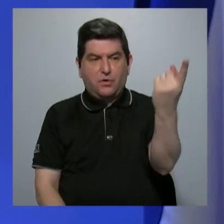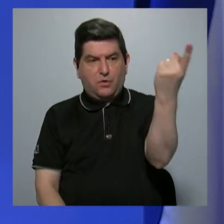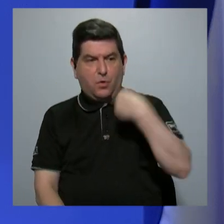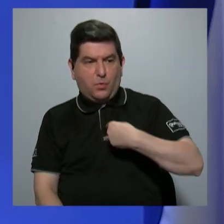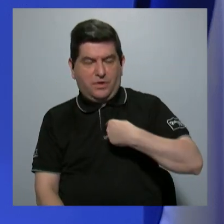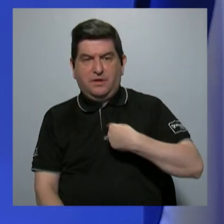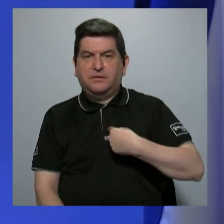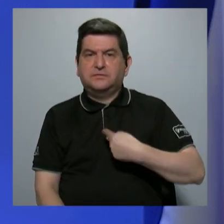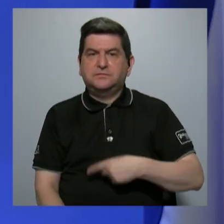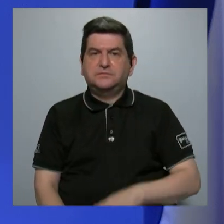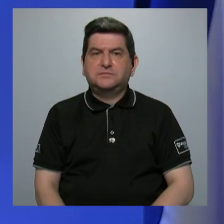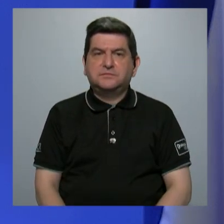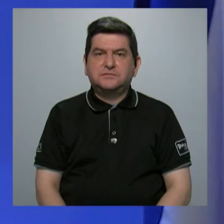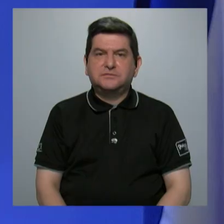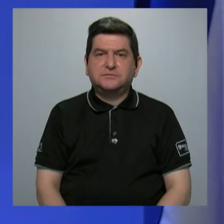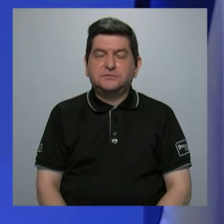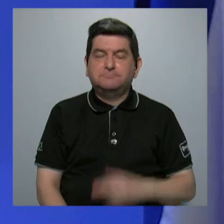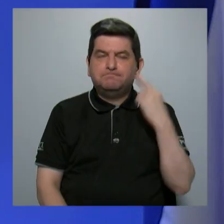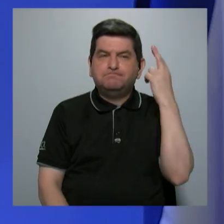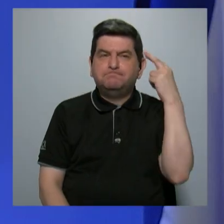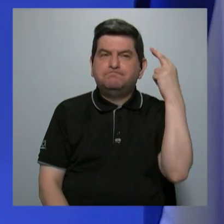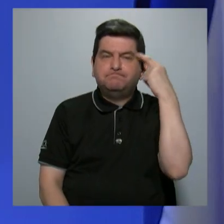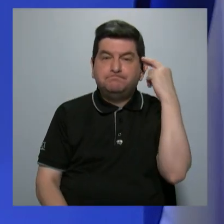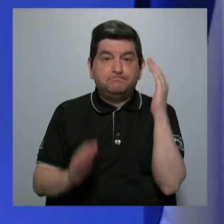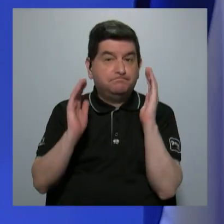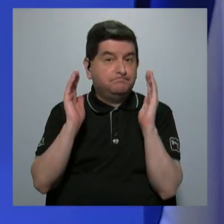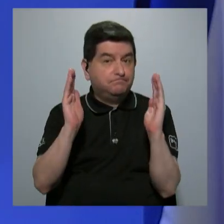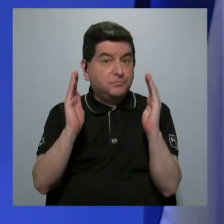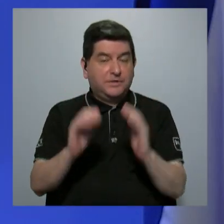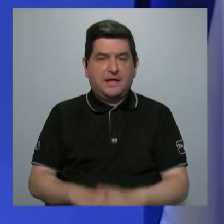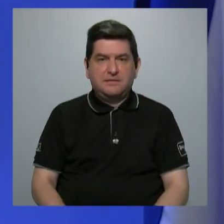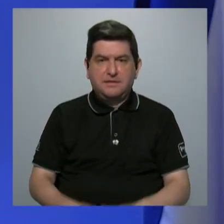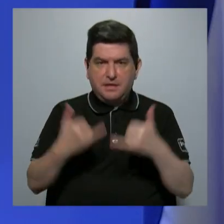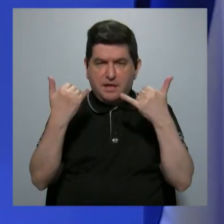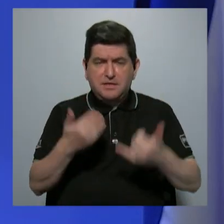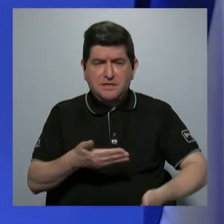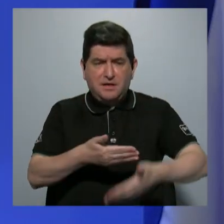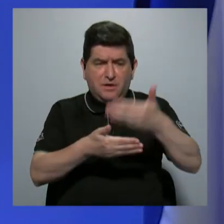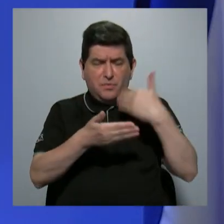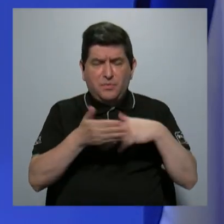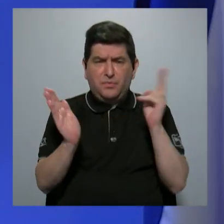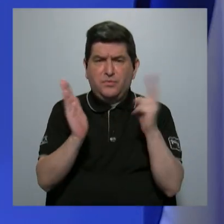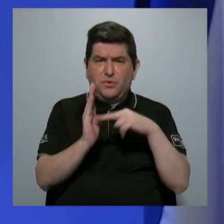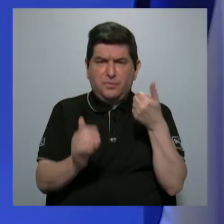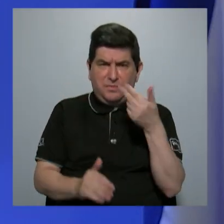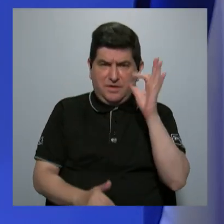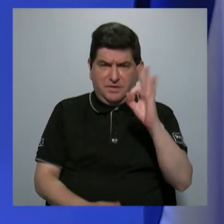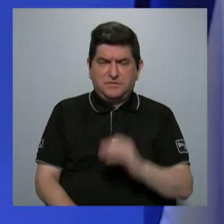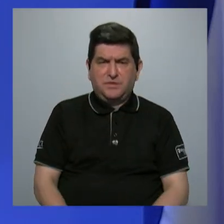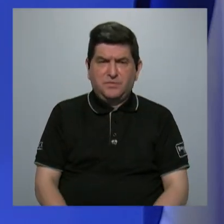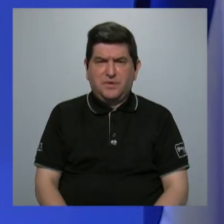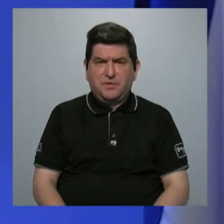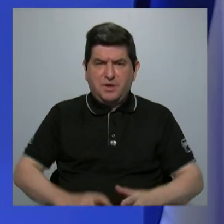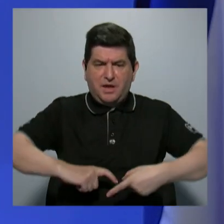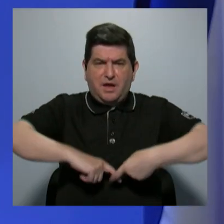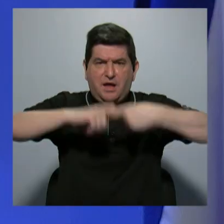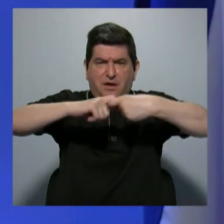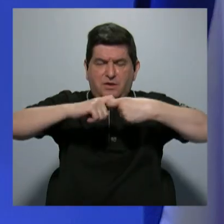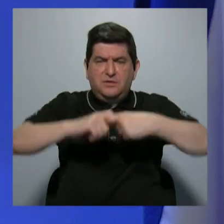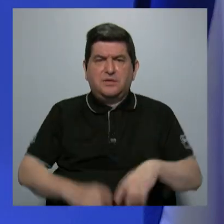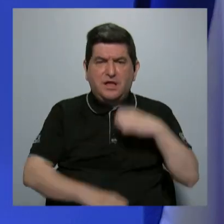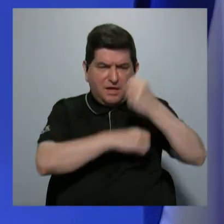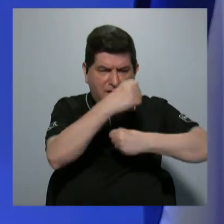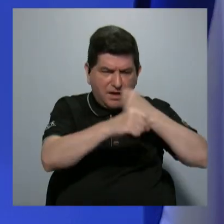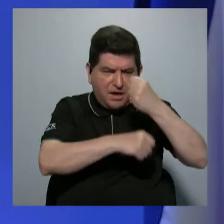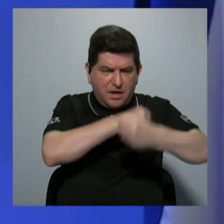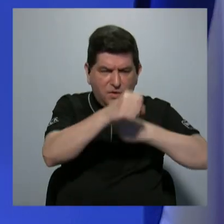hacer una reflexión grande que ya viene desde el 2019 con el congelamiento de las anualidades,